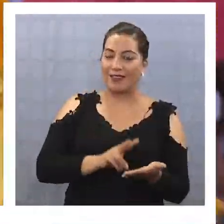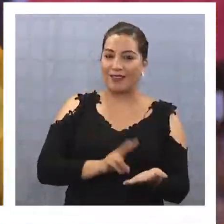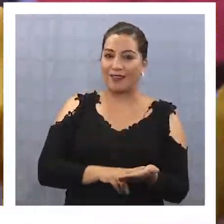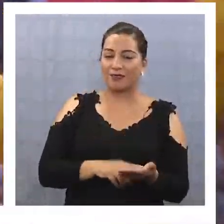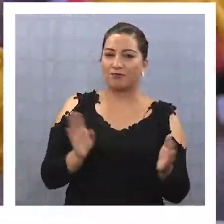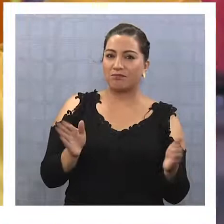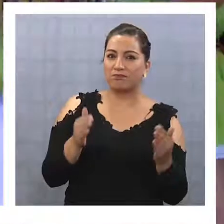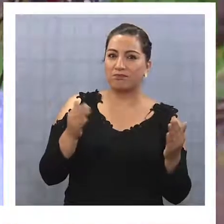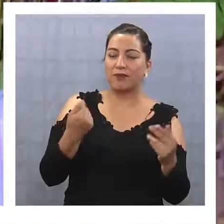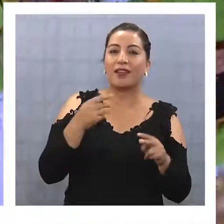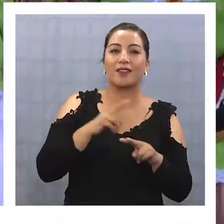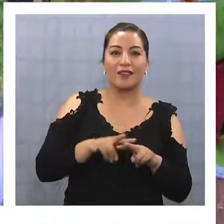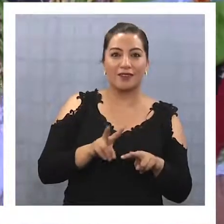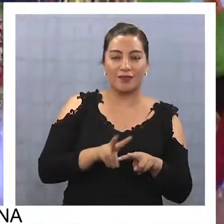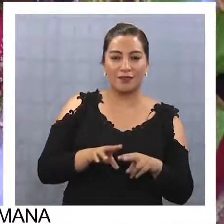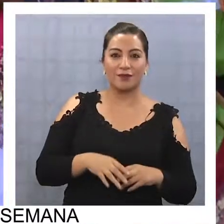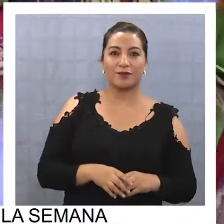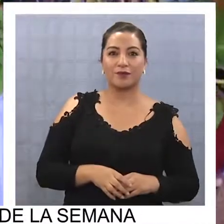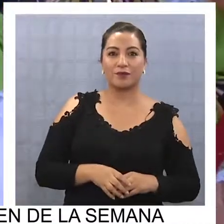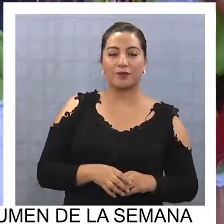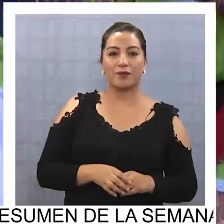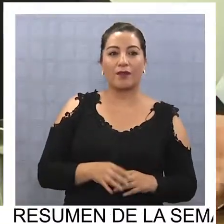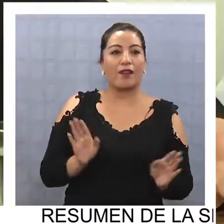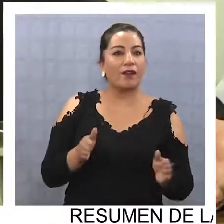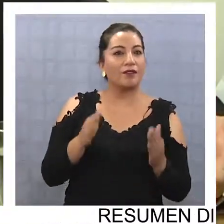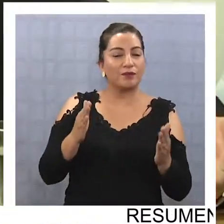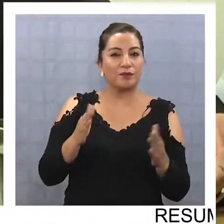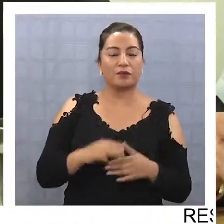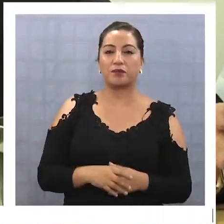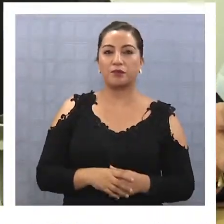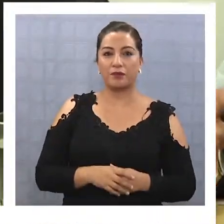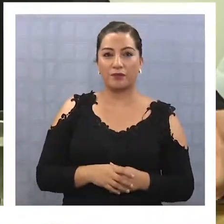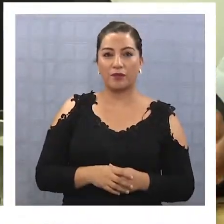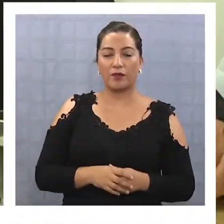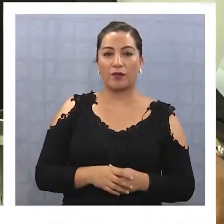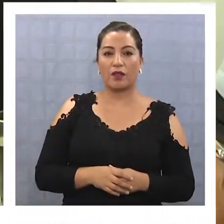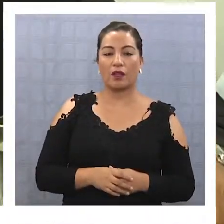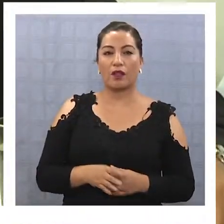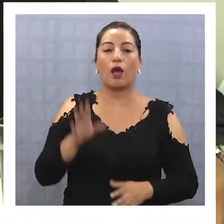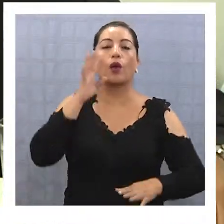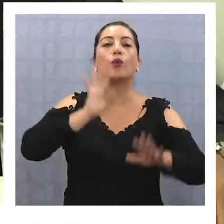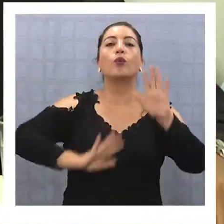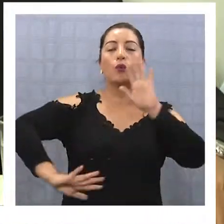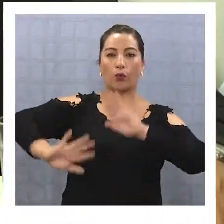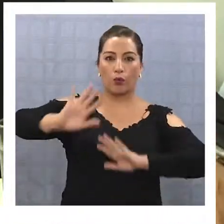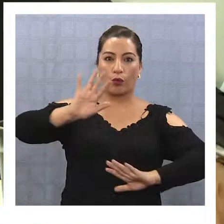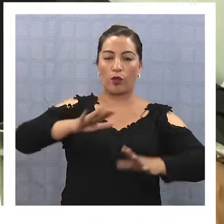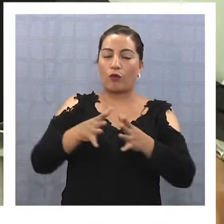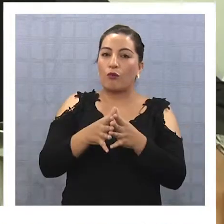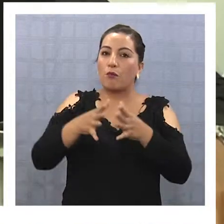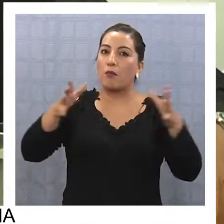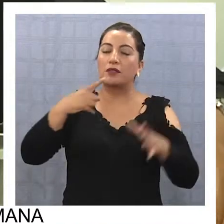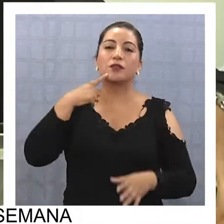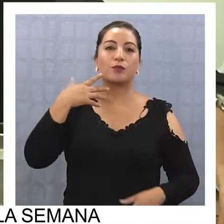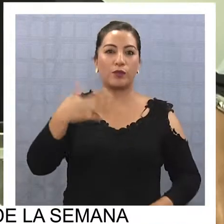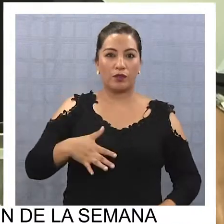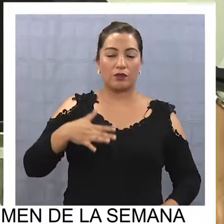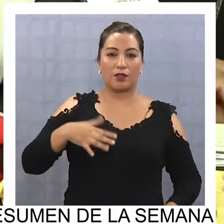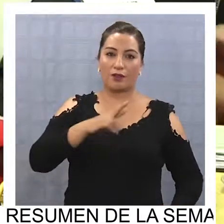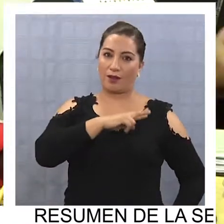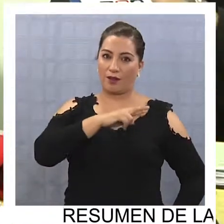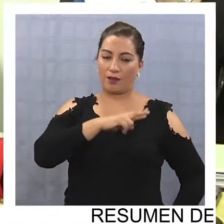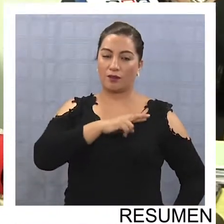alentar esa realidad y animarnos a poder cuidarla como un gran tesoro de nuestra